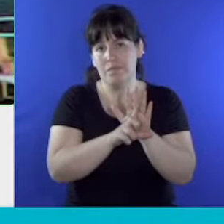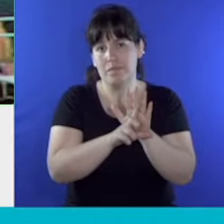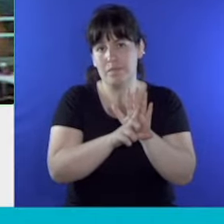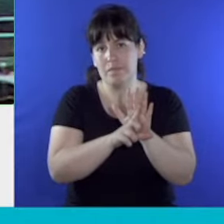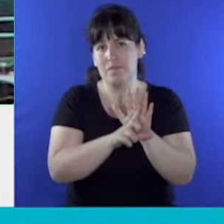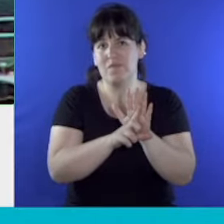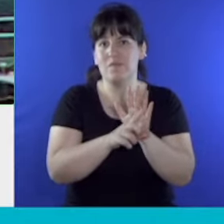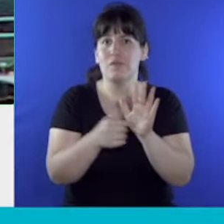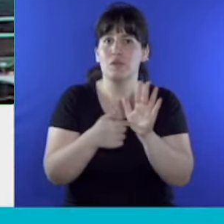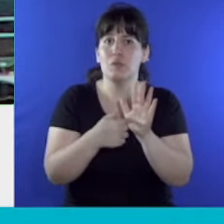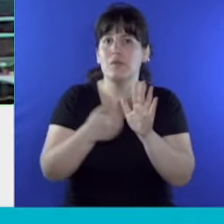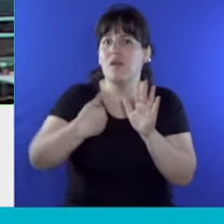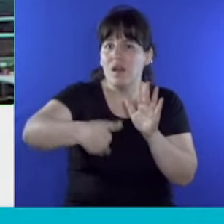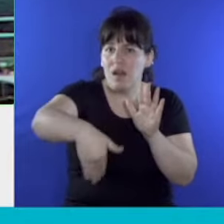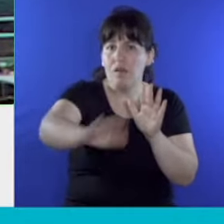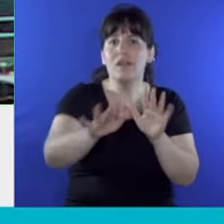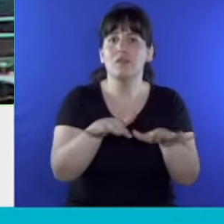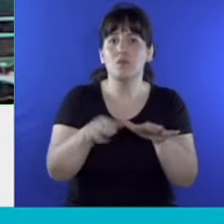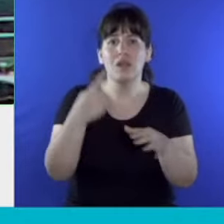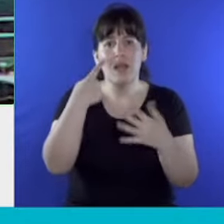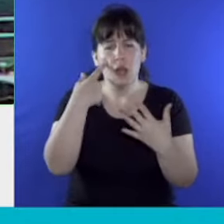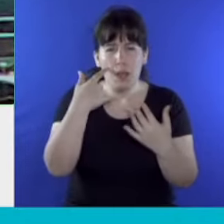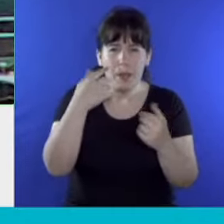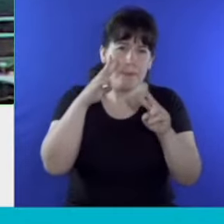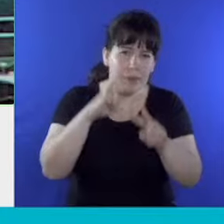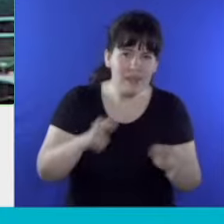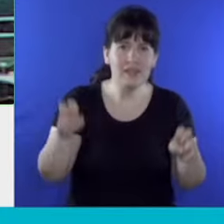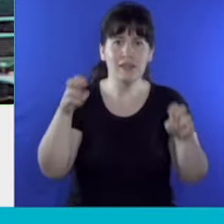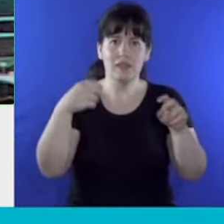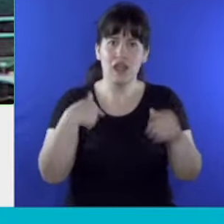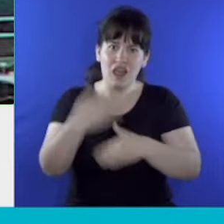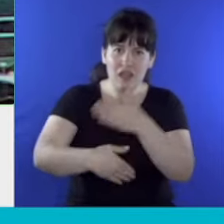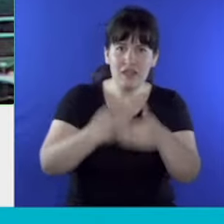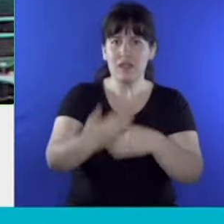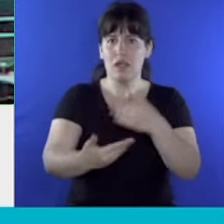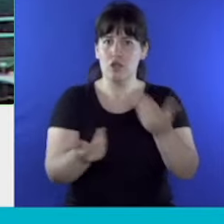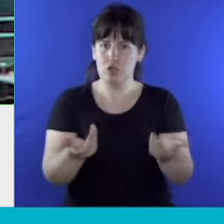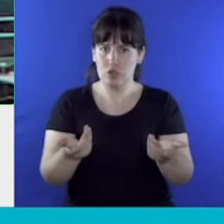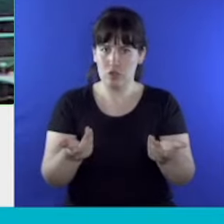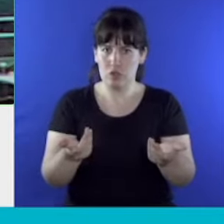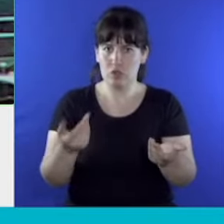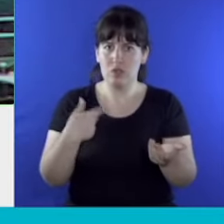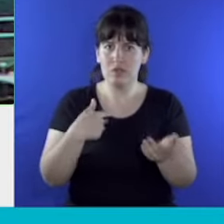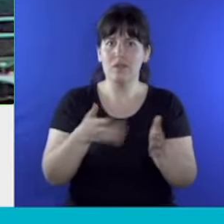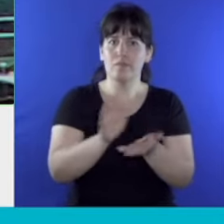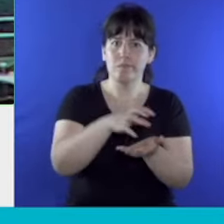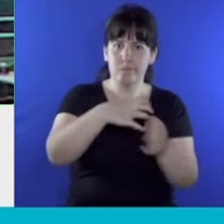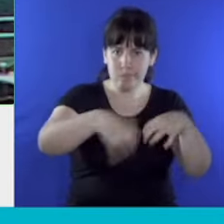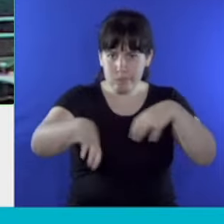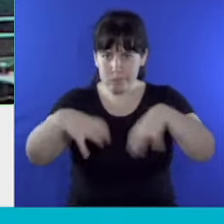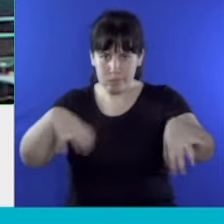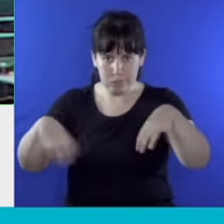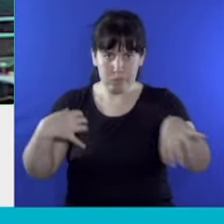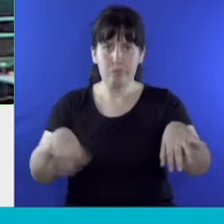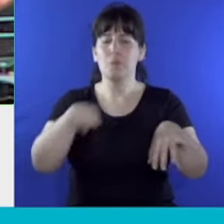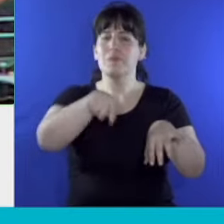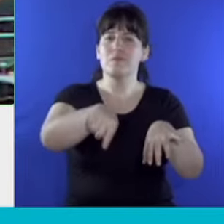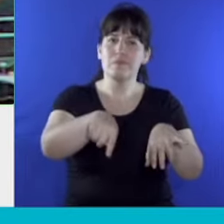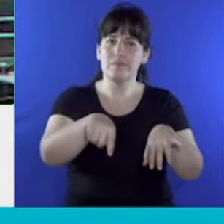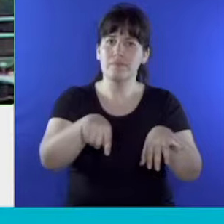que genera condiciones para la investigación, el desarrollo, la producción y el fasoneo, el fraccionamiento, la transformación, la